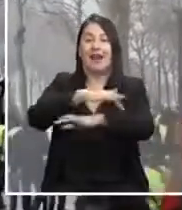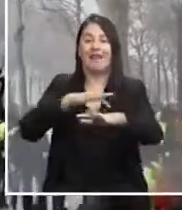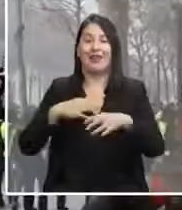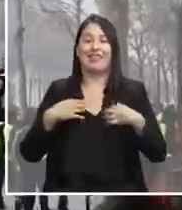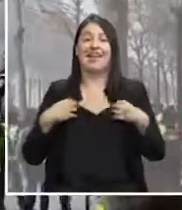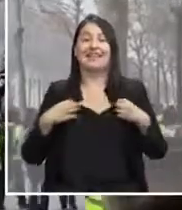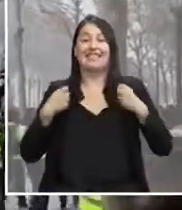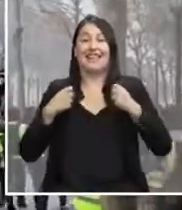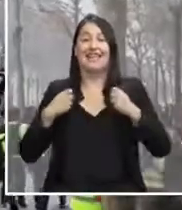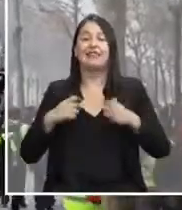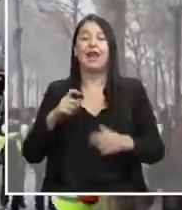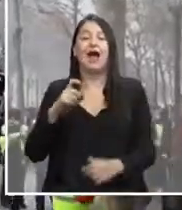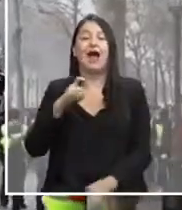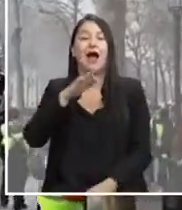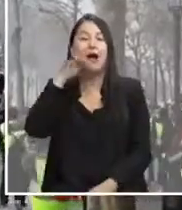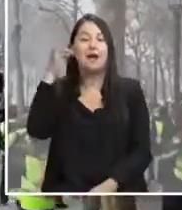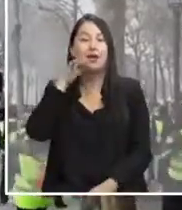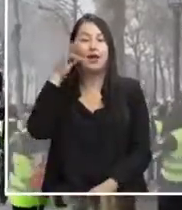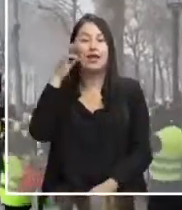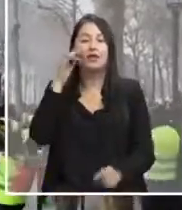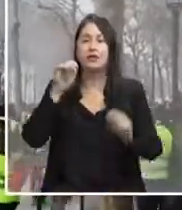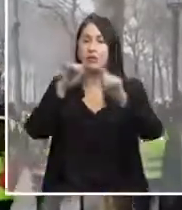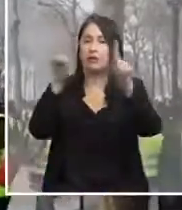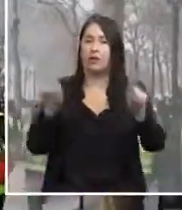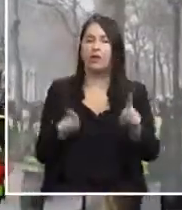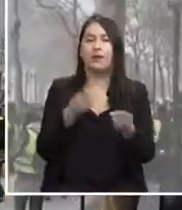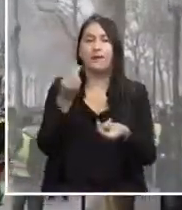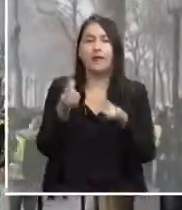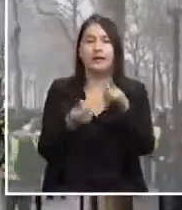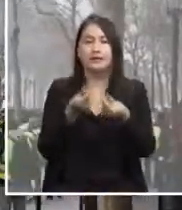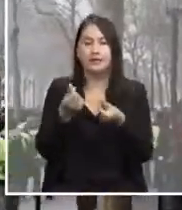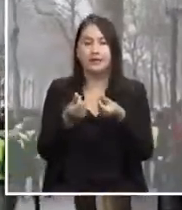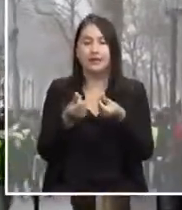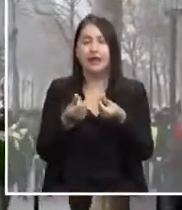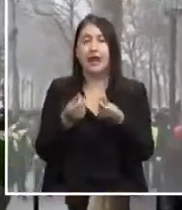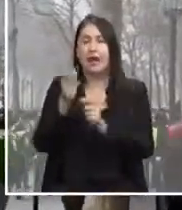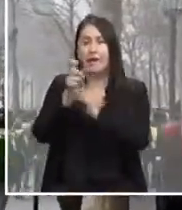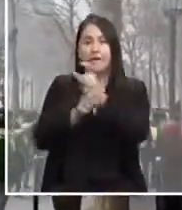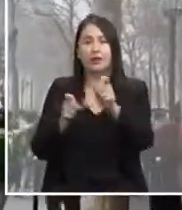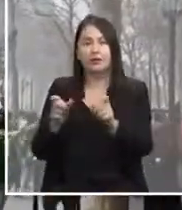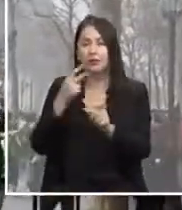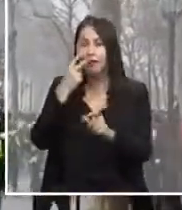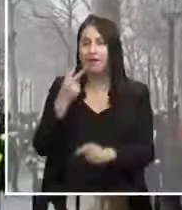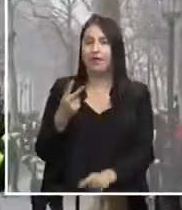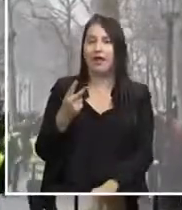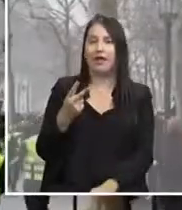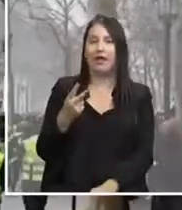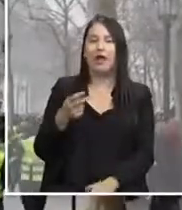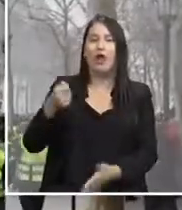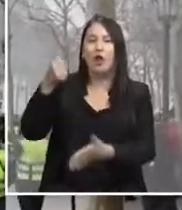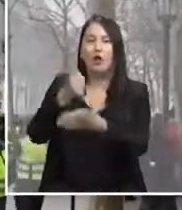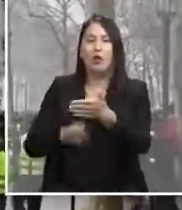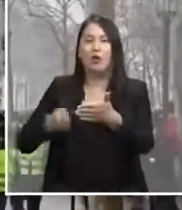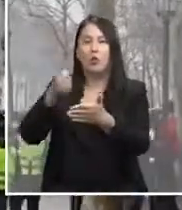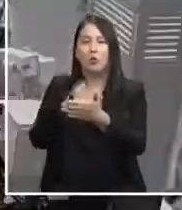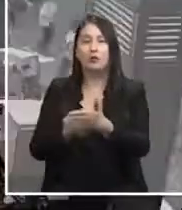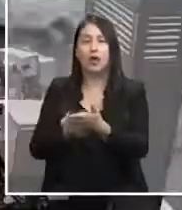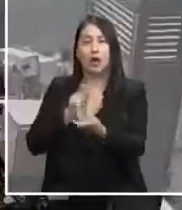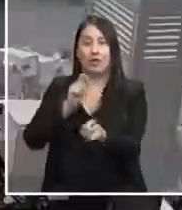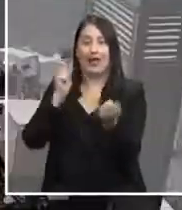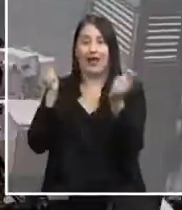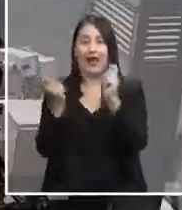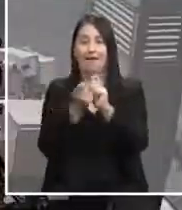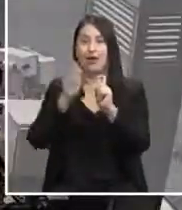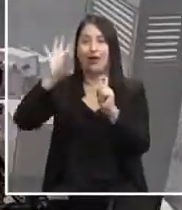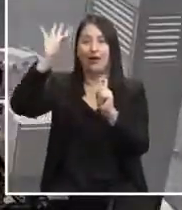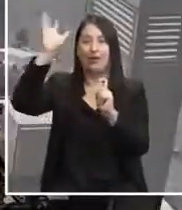una pregunta bastante similar, ¿cierto?, de personas que ven que el peso de la lucha contra el cambio climático está